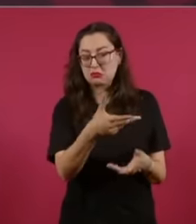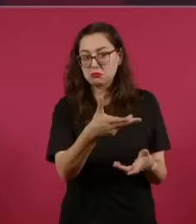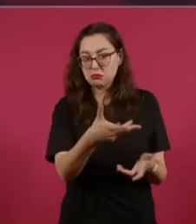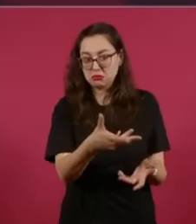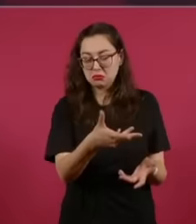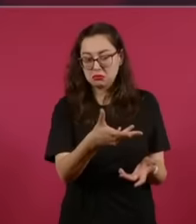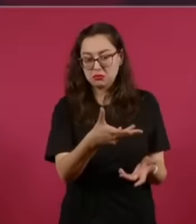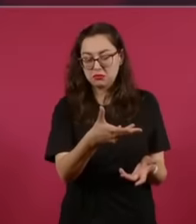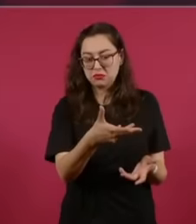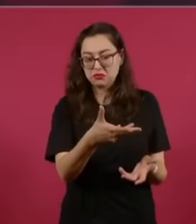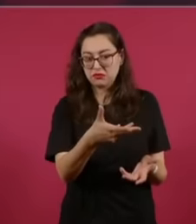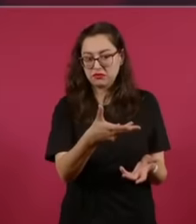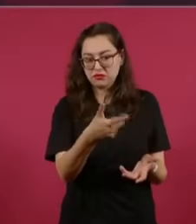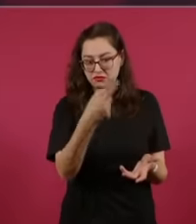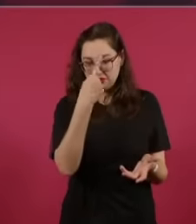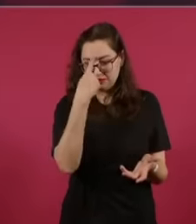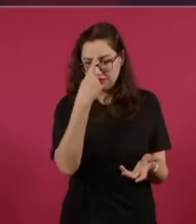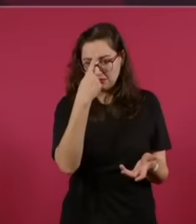obtener